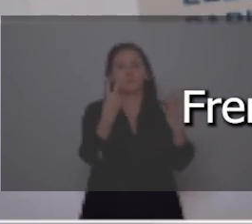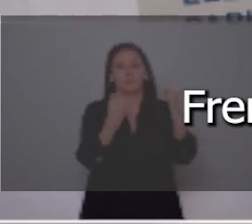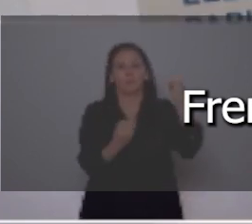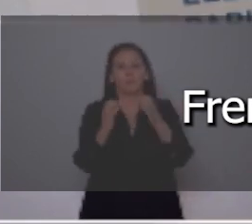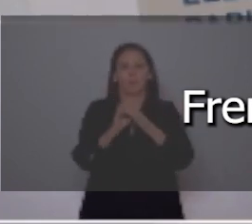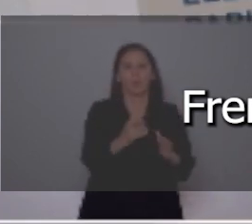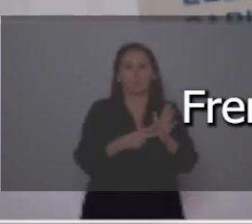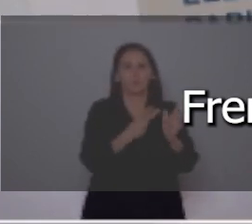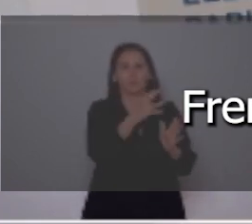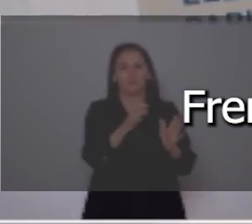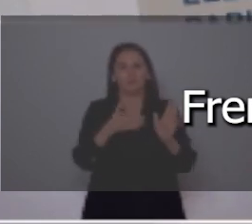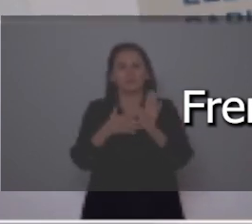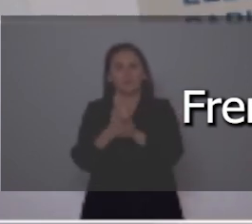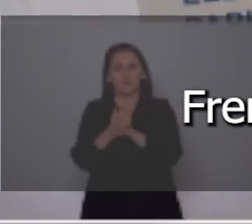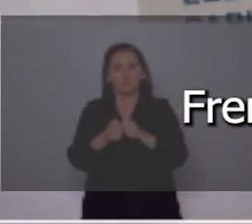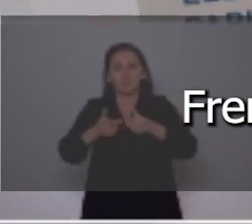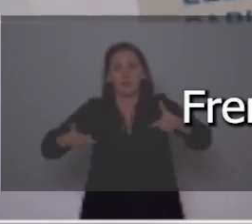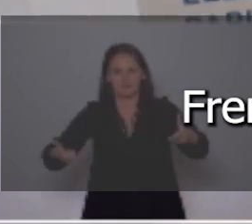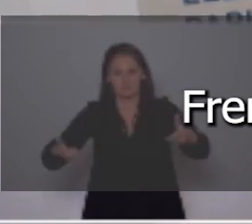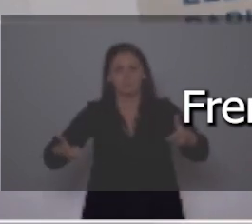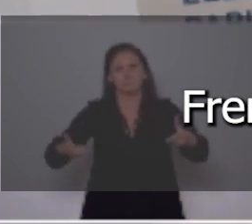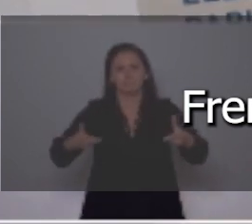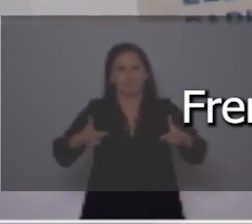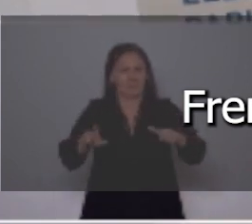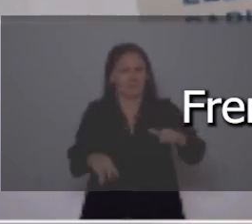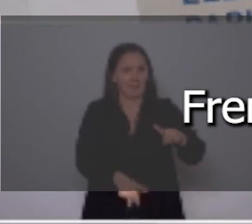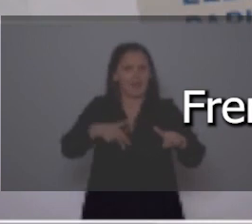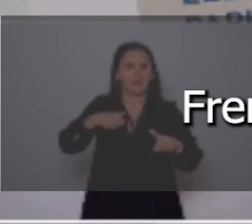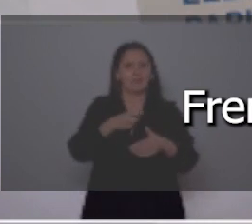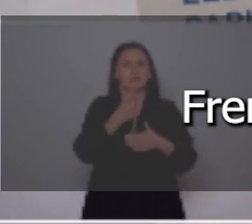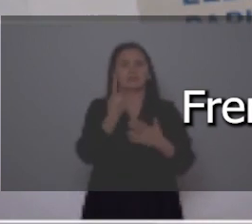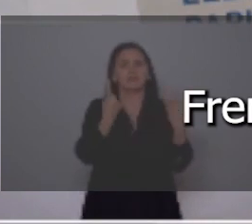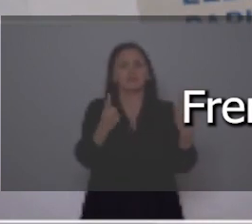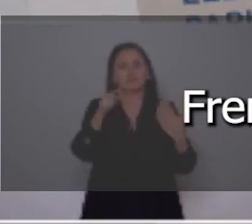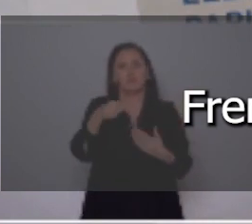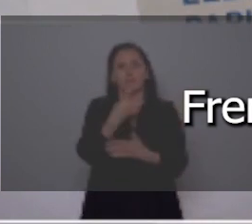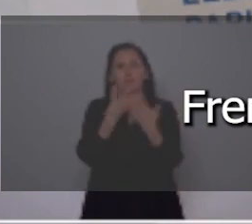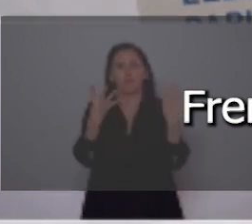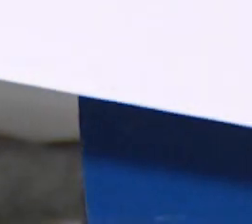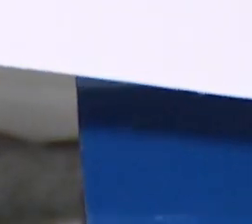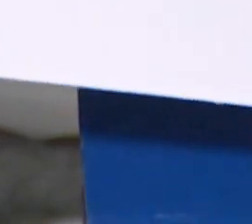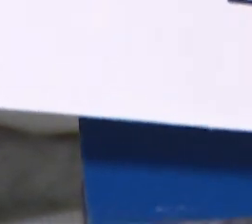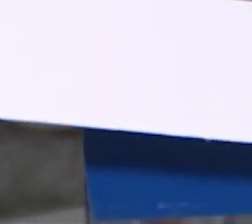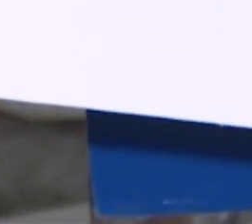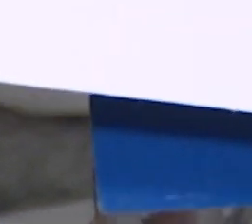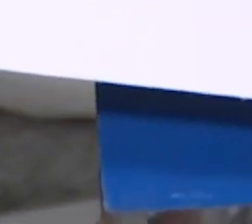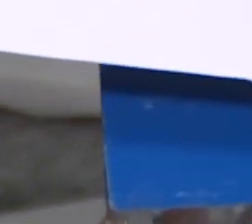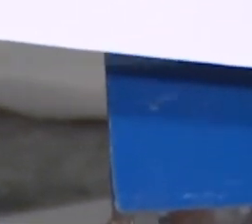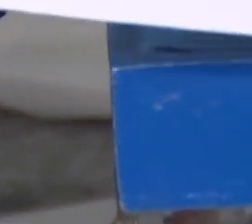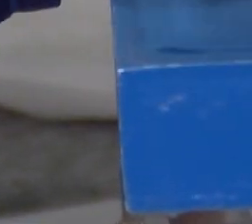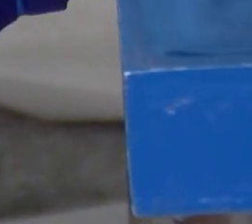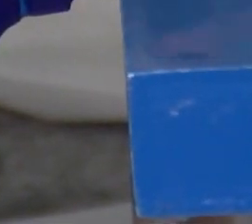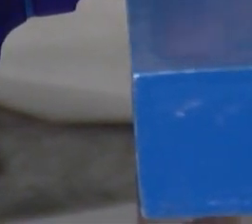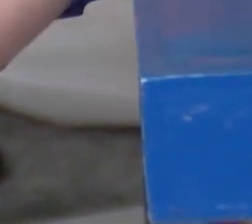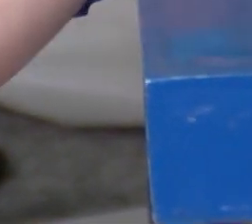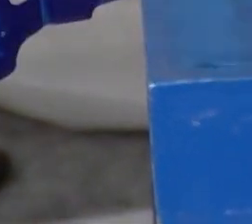do ao 2020 es decir un incremento global de 6,1 puntos porcent por provincias en la Coruña